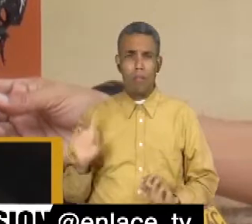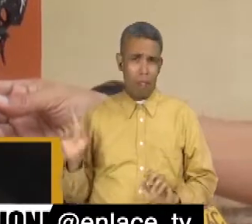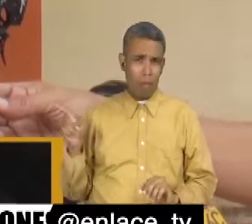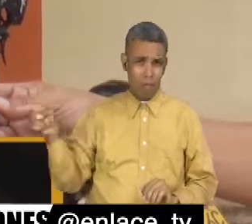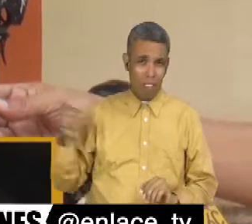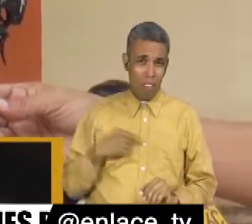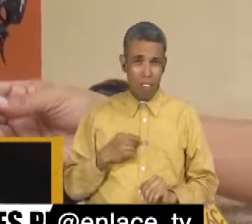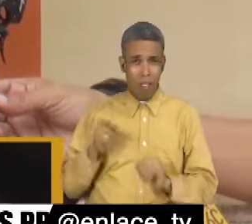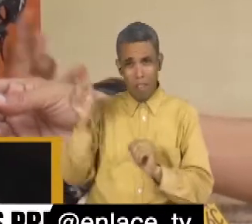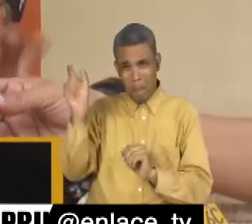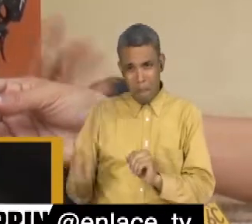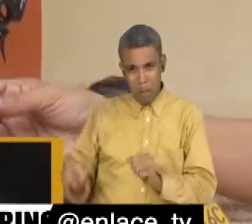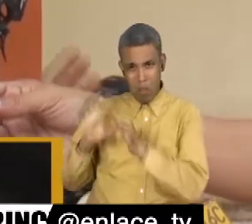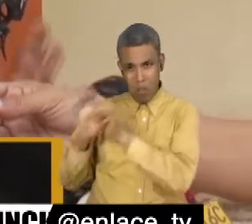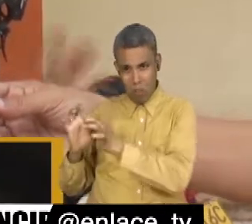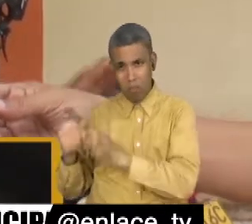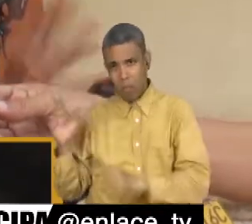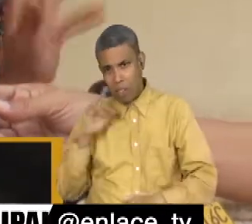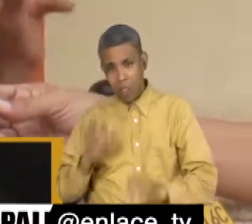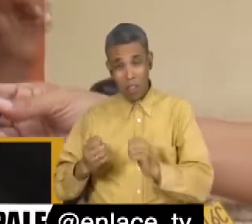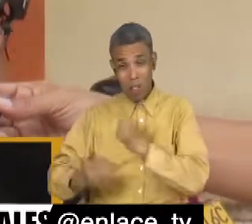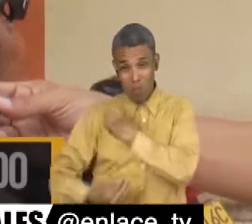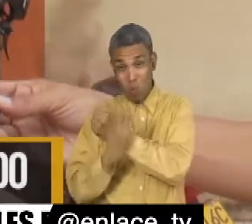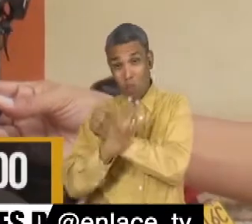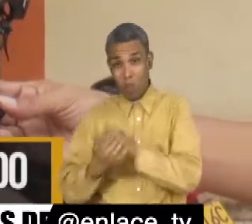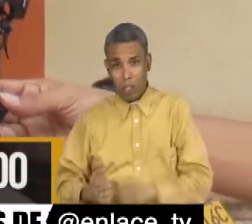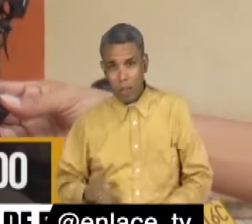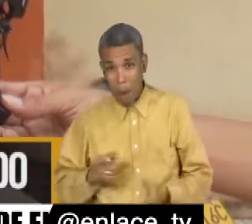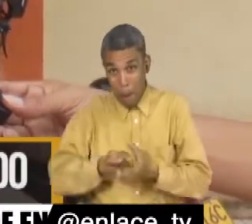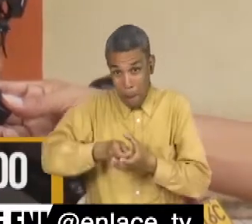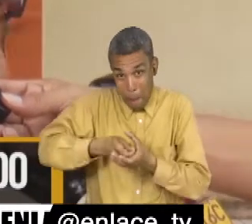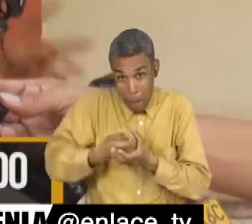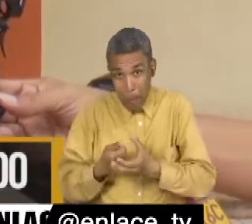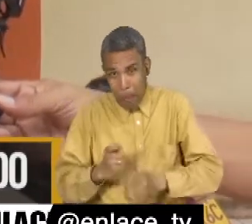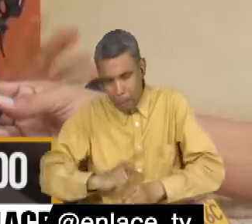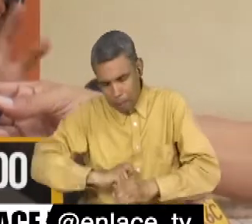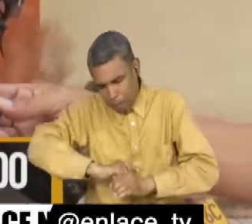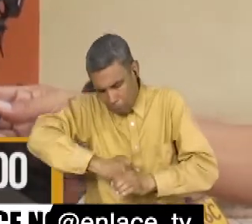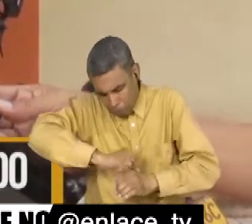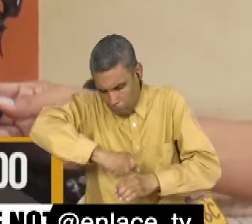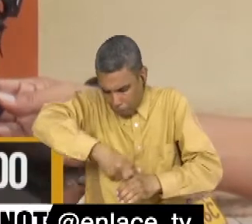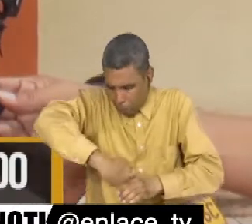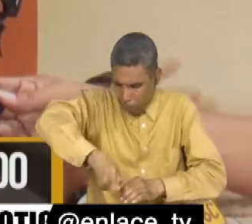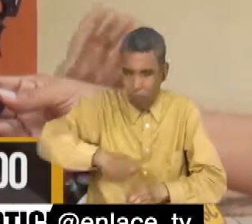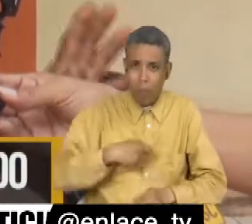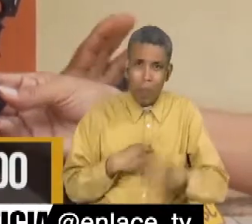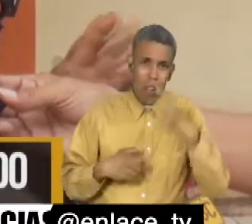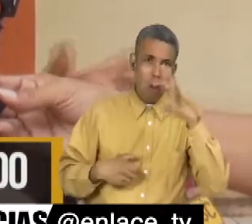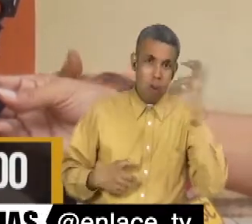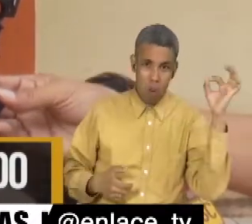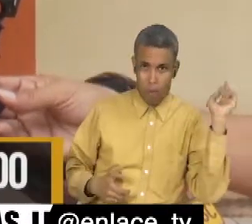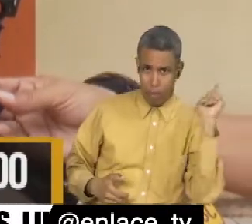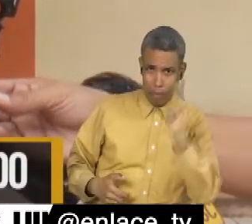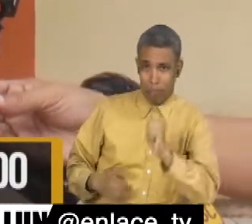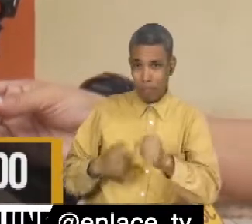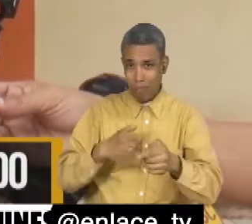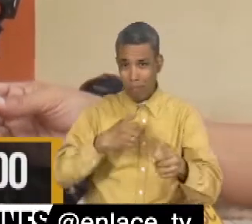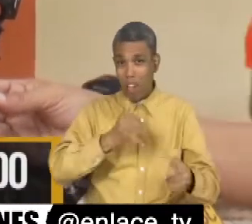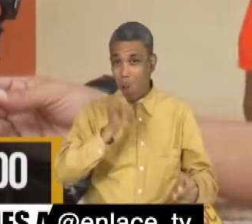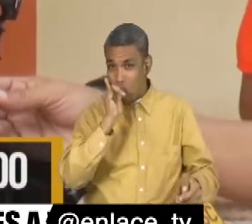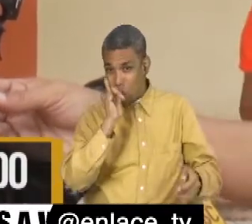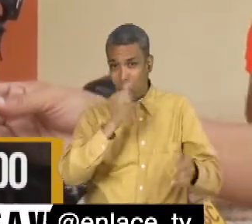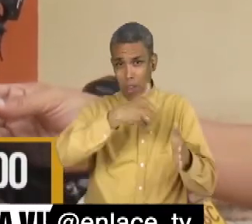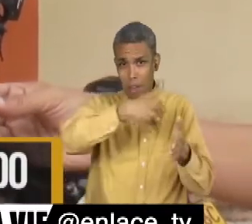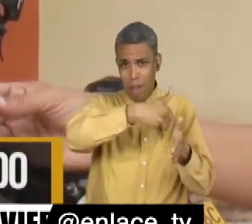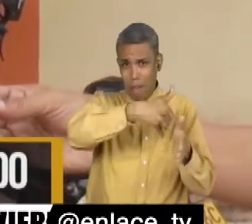estaba pelando la papa, llegaron dos muchachos con una caja vacía de gaseosa y mientras